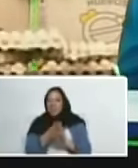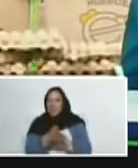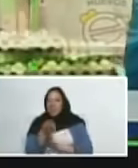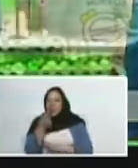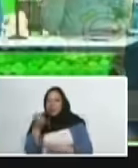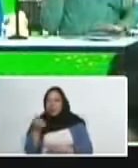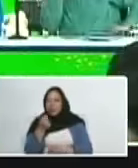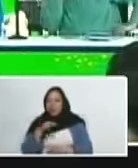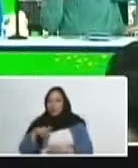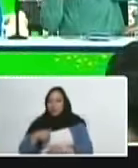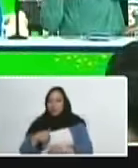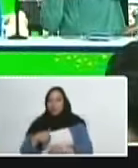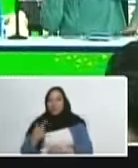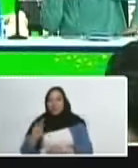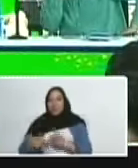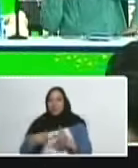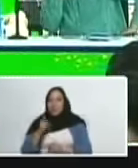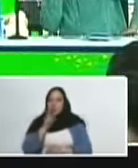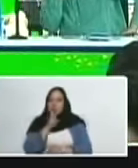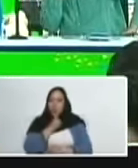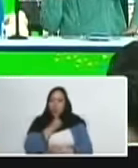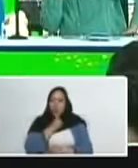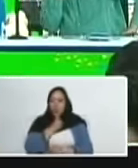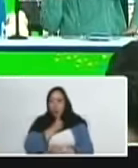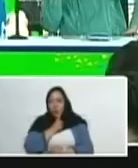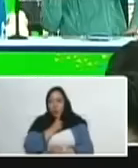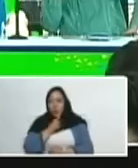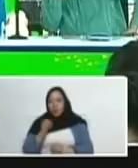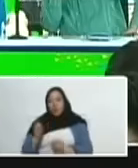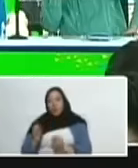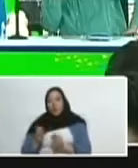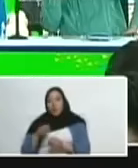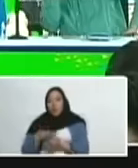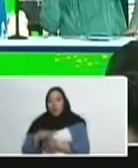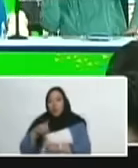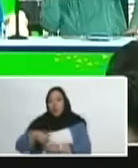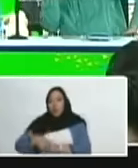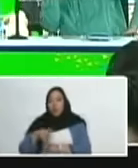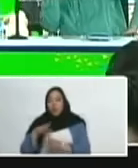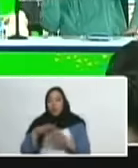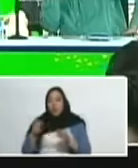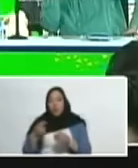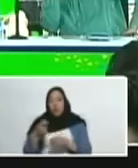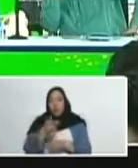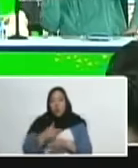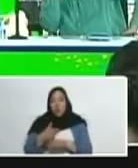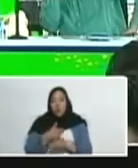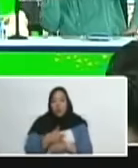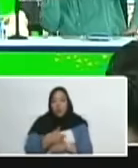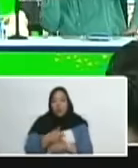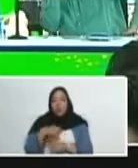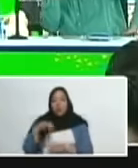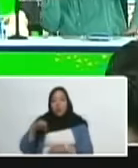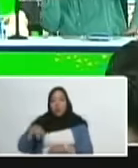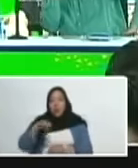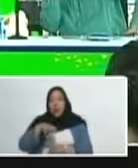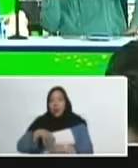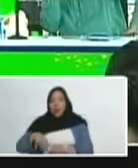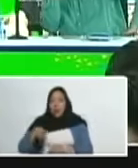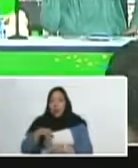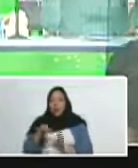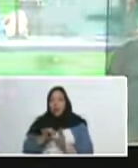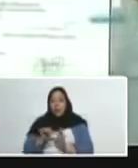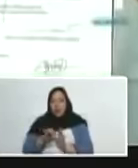presidente. En nombre de nuestra región oriental, de nuestro hermano Ernesto Luna aquí presente y de todos los gobernadores de esta región, muchas gracias por este